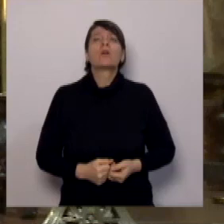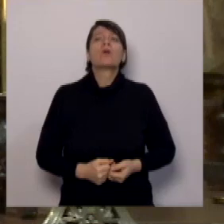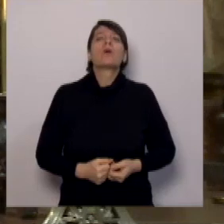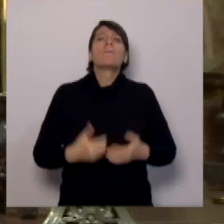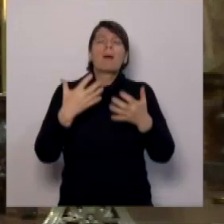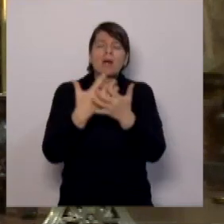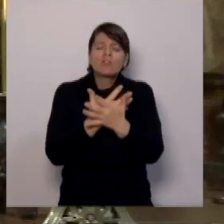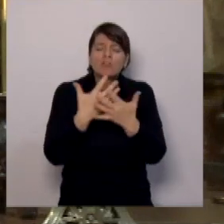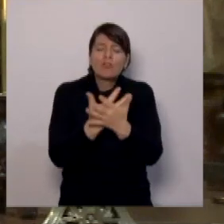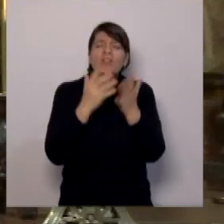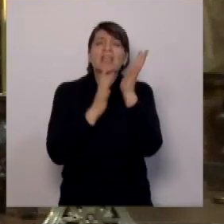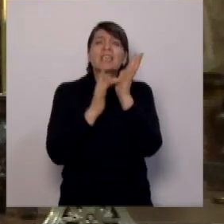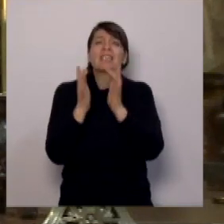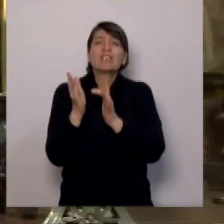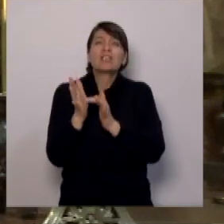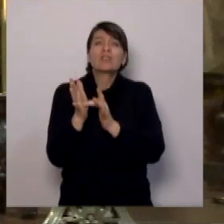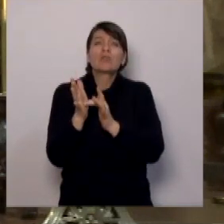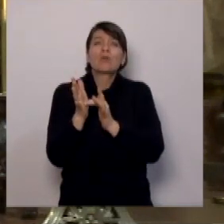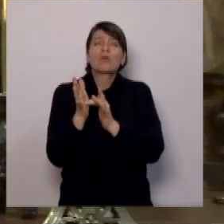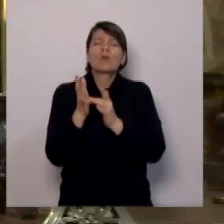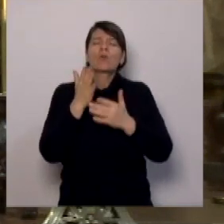Pasión de Cristo,